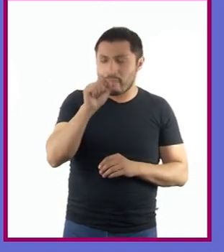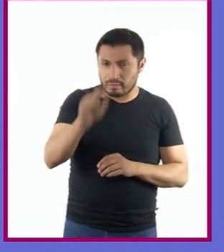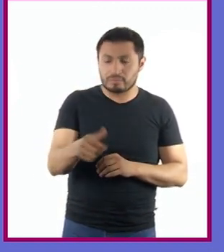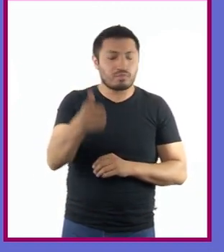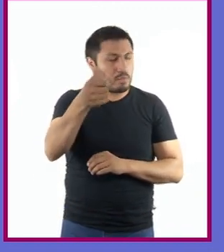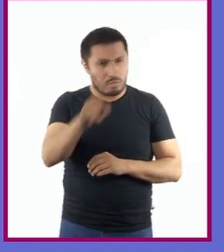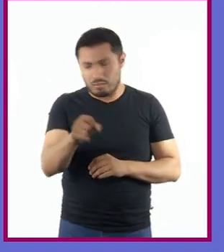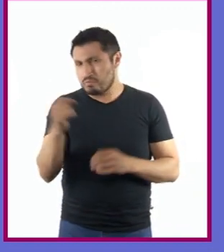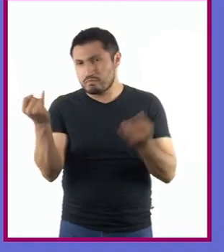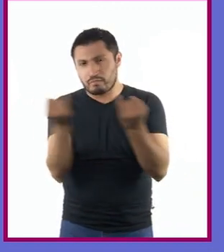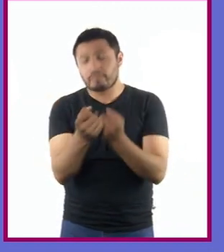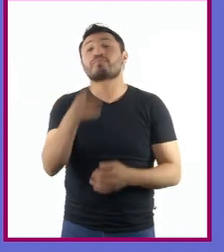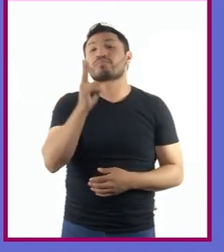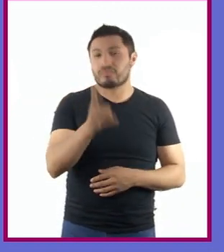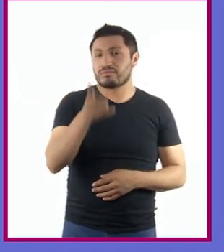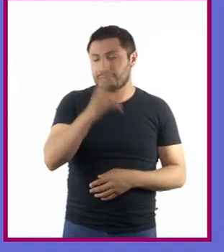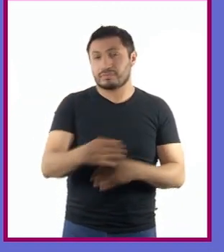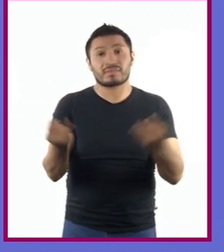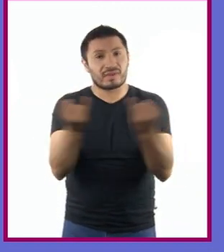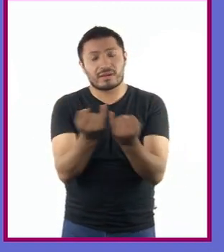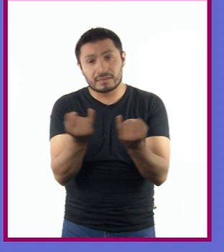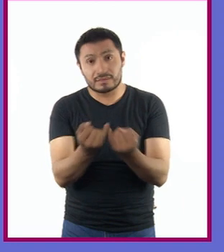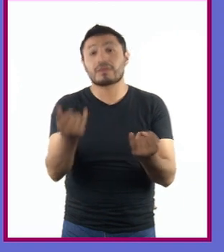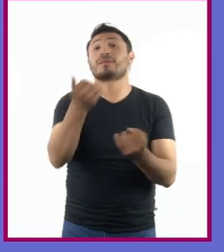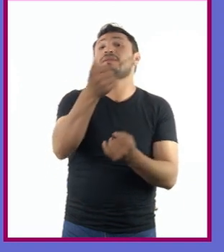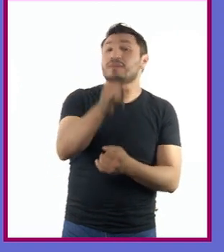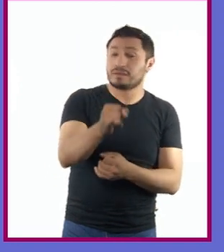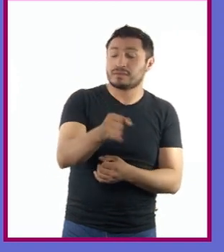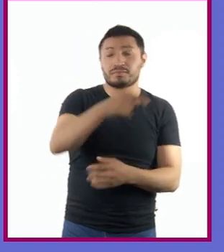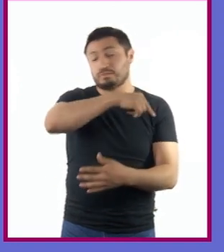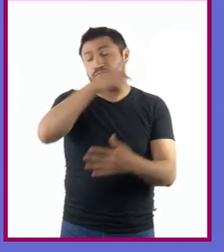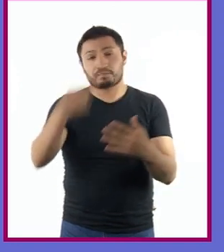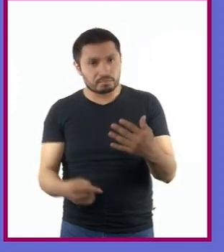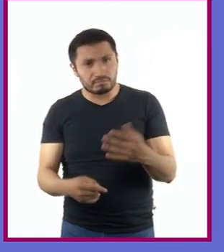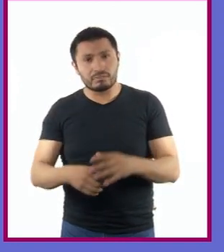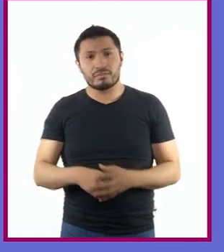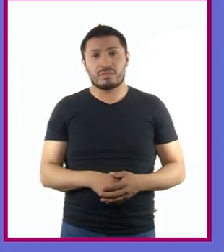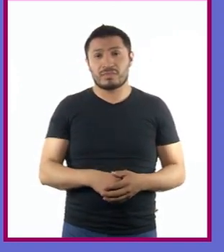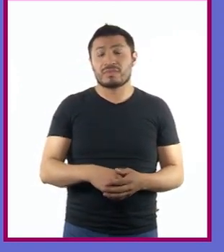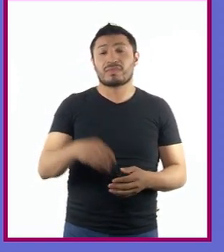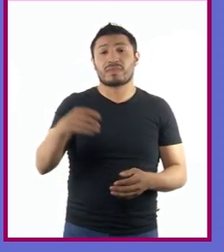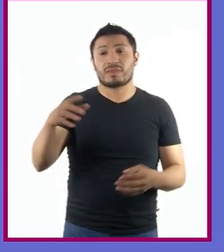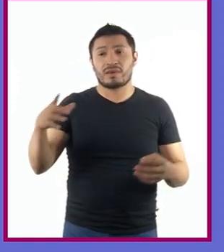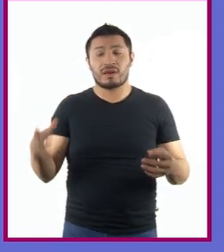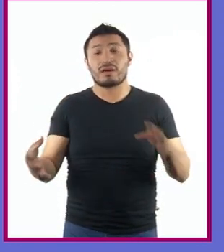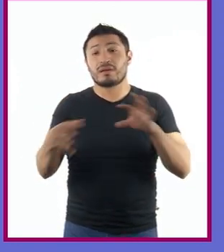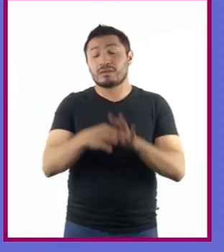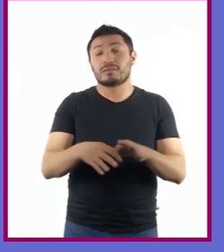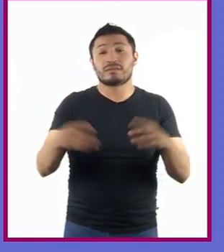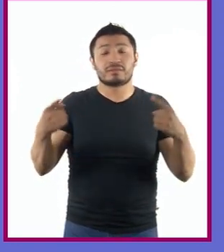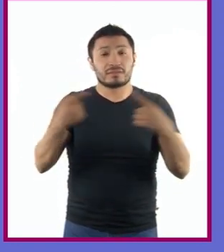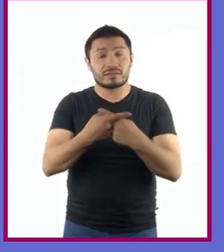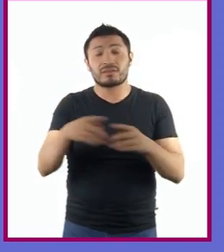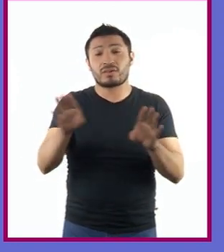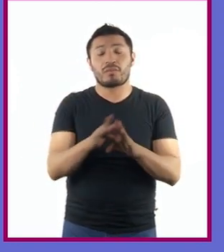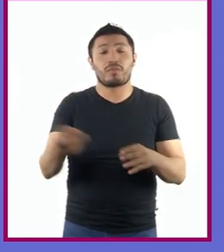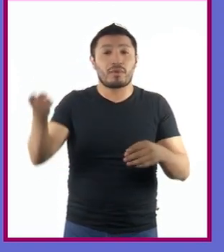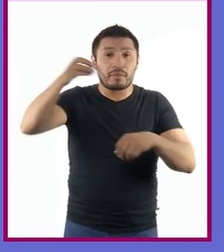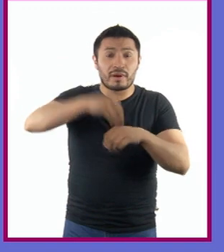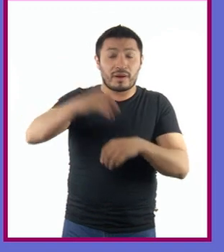así también, igualmente, de igual manera, etc. Los conectores de contraste se usan para introducir ideas